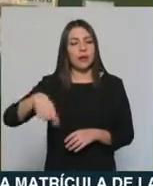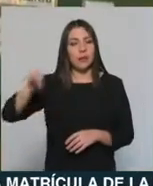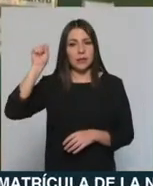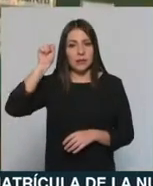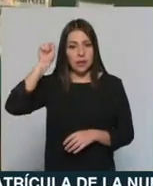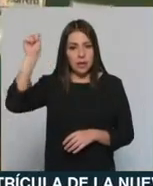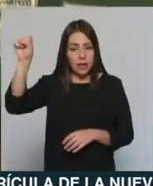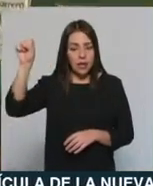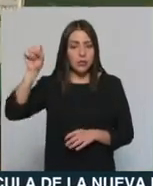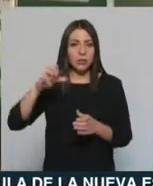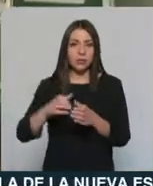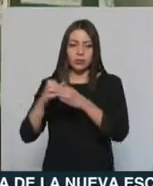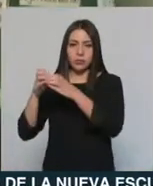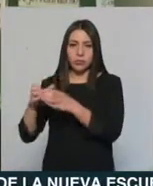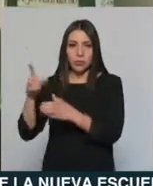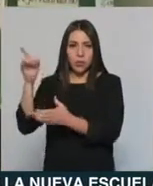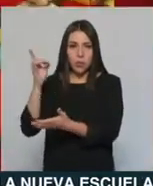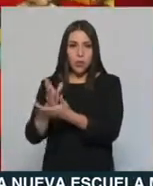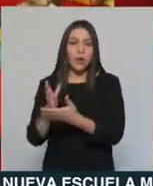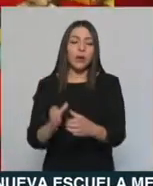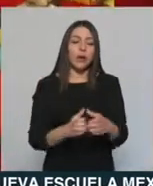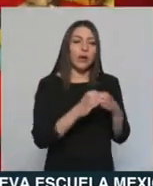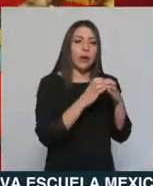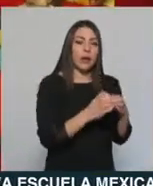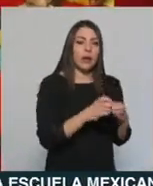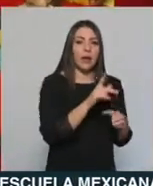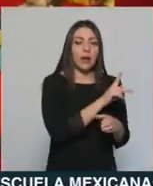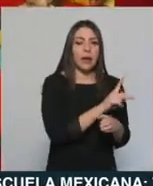sus representaciones sindicales. En efecto,